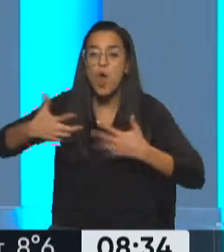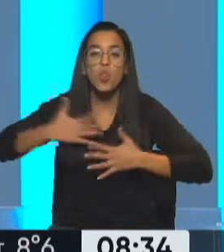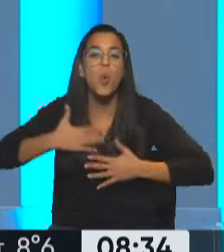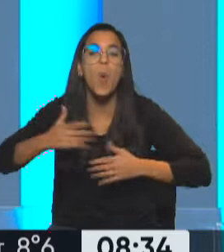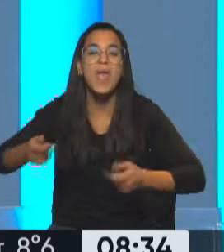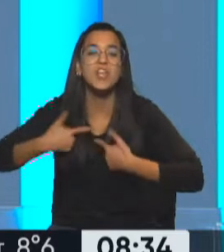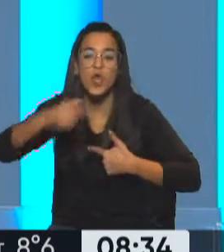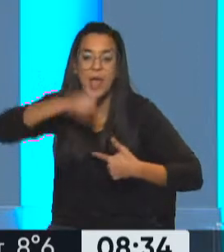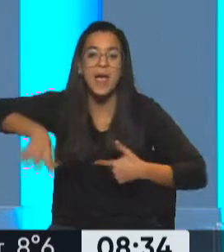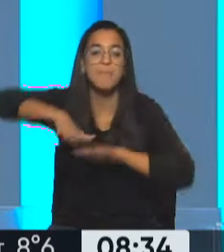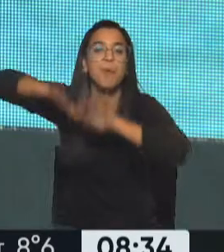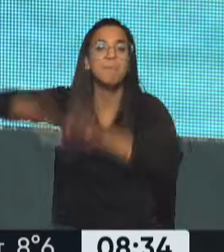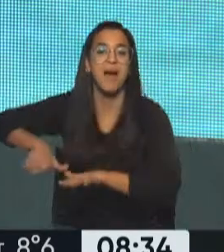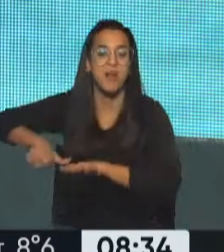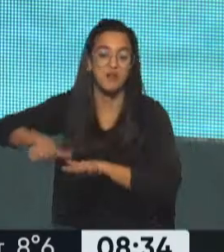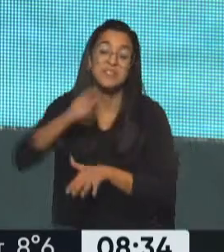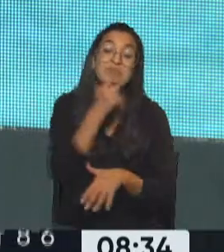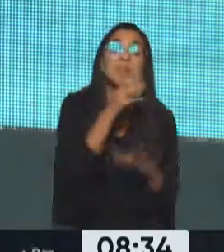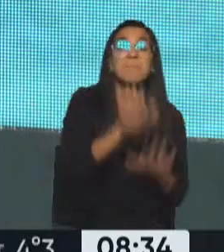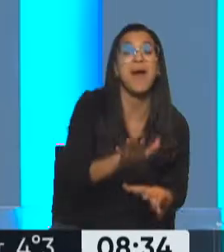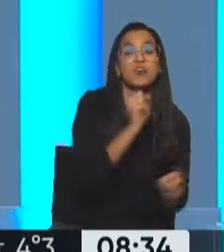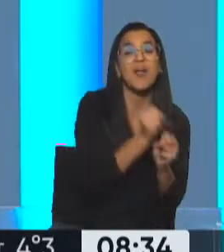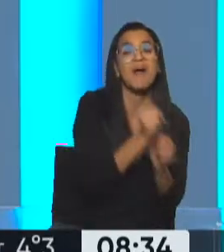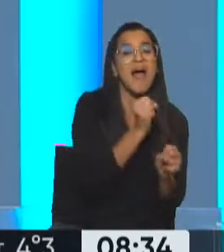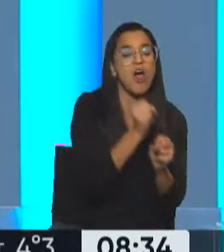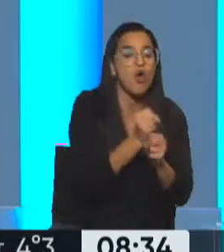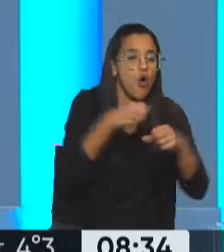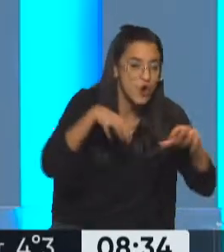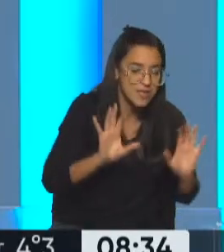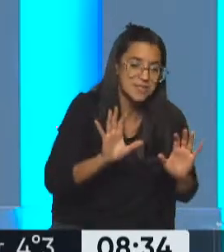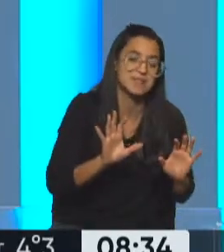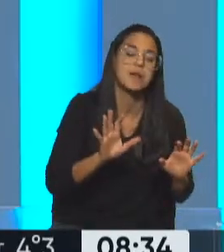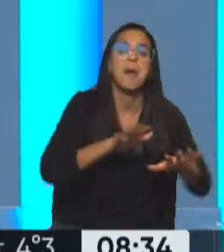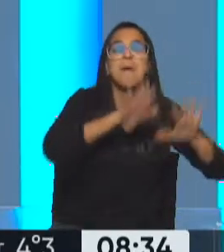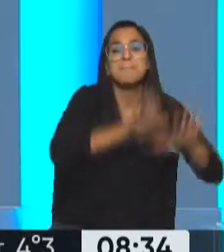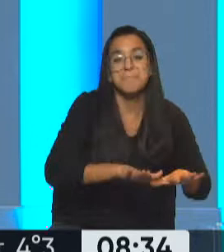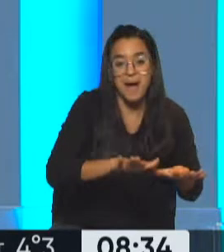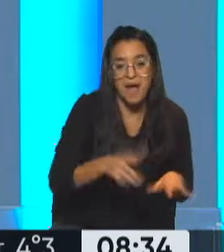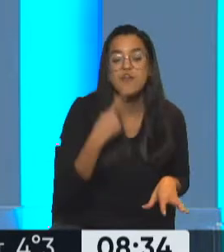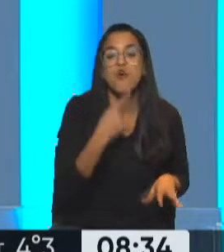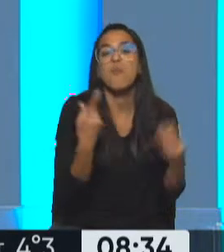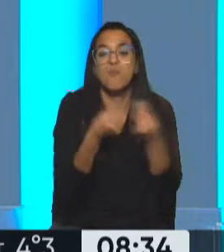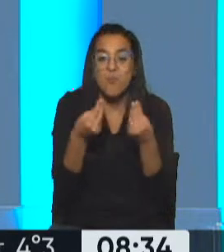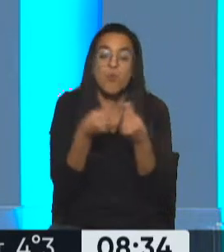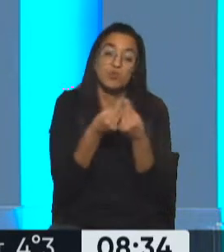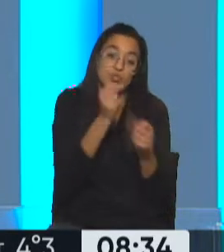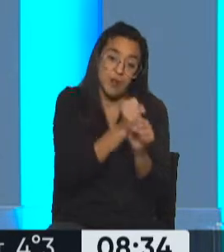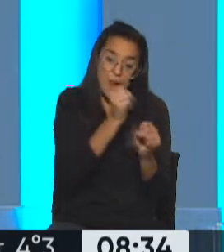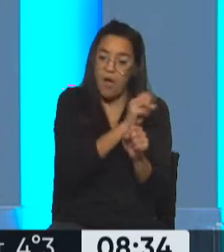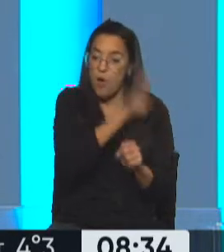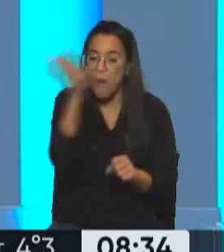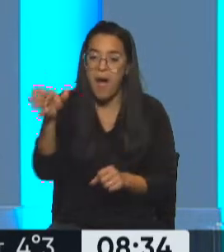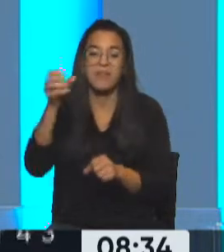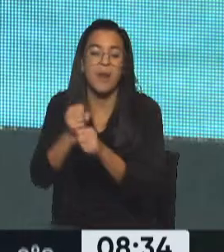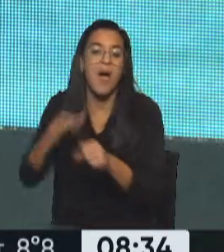los dueños de la tierra. Si fuera un paro, serían trabajadores probablemente reclamando sus derechos, muchos trabajadores que trabajan en esos campos sin